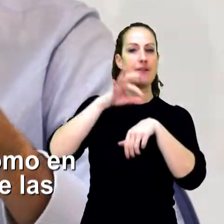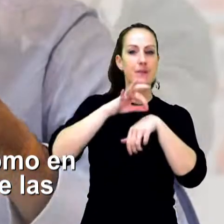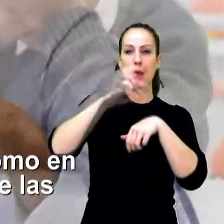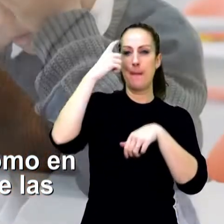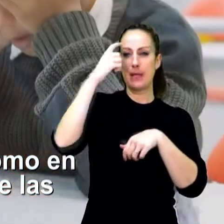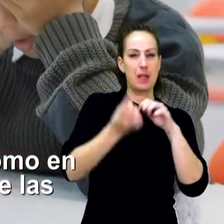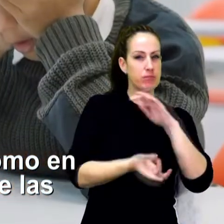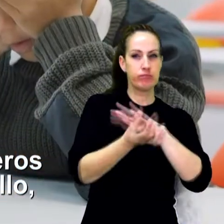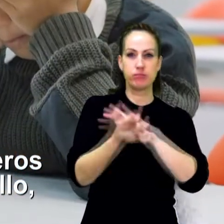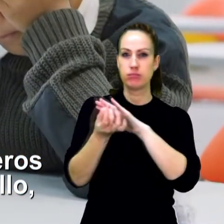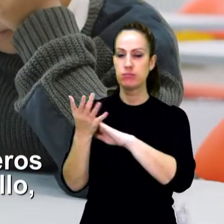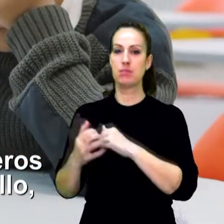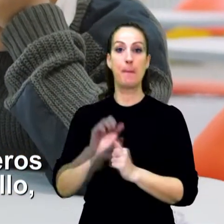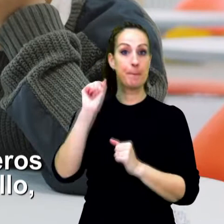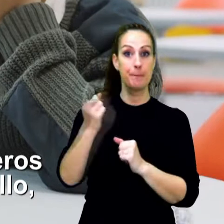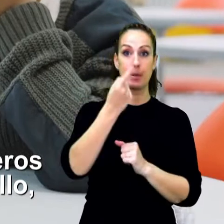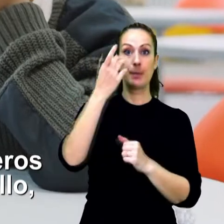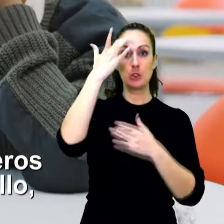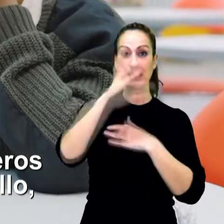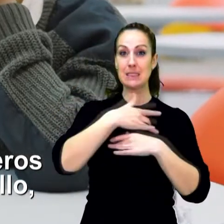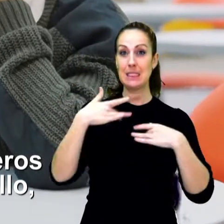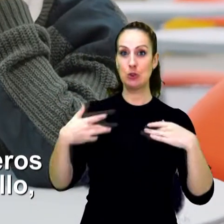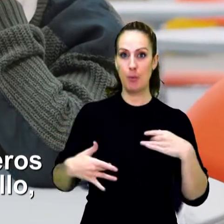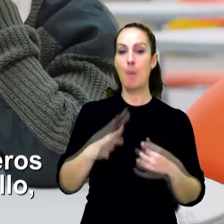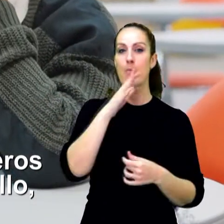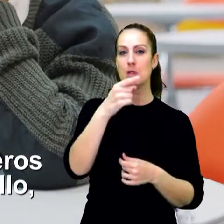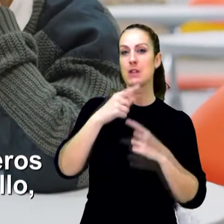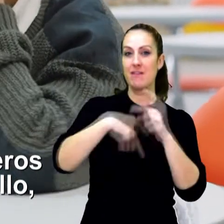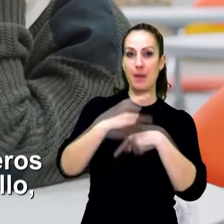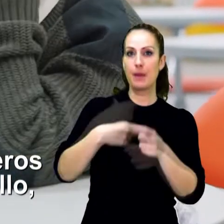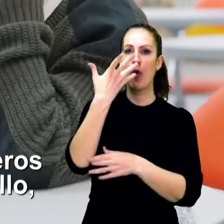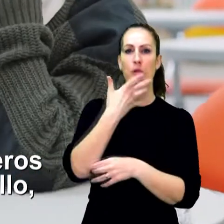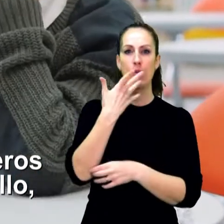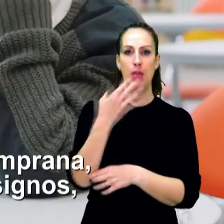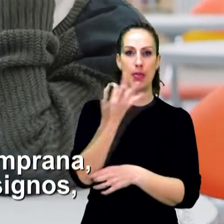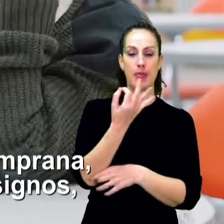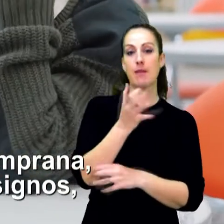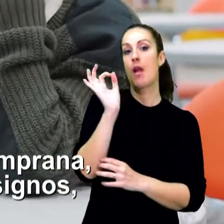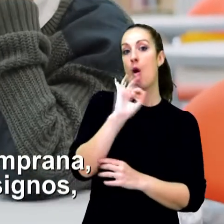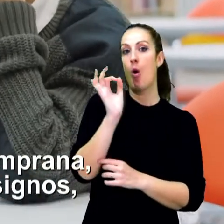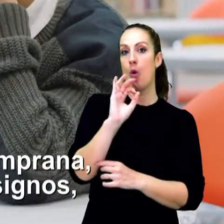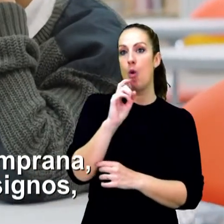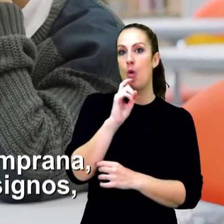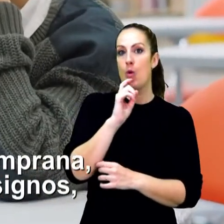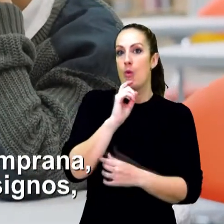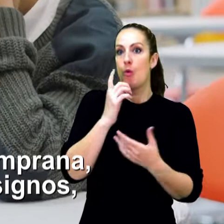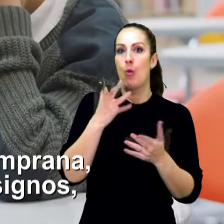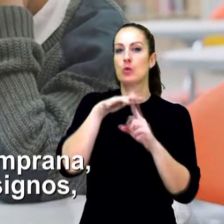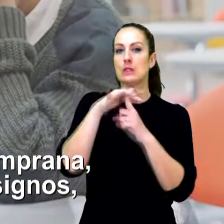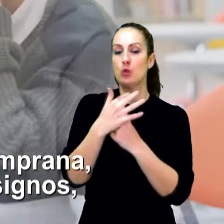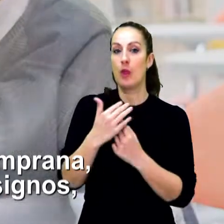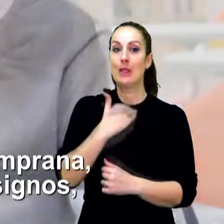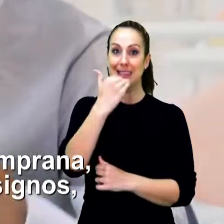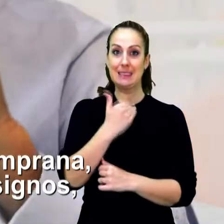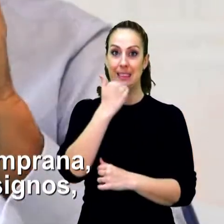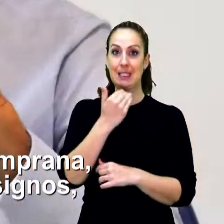debutan la gran mayoría de las enfermedades mentales, dan los primeros signos durante esa época del desarrollo, durante la adolescencia o la vida